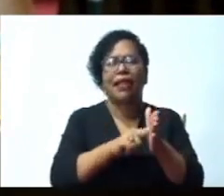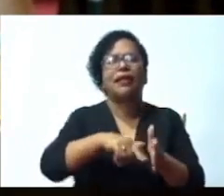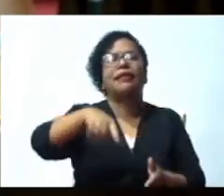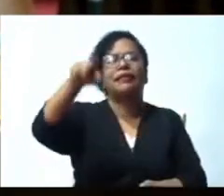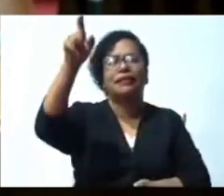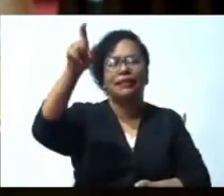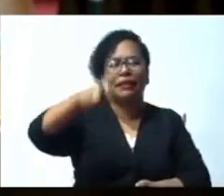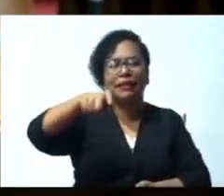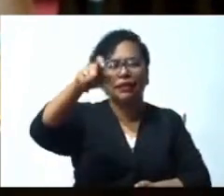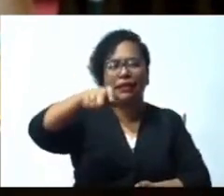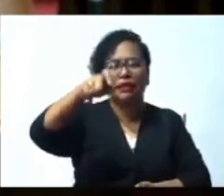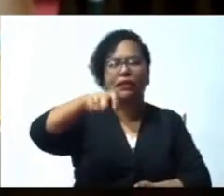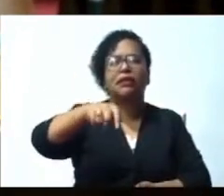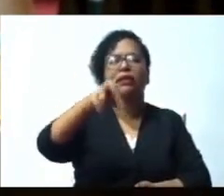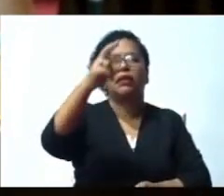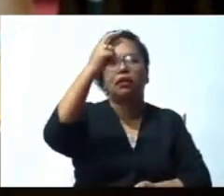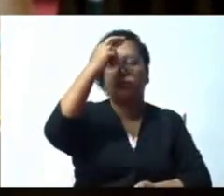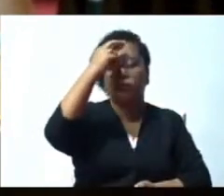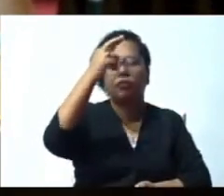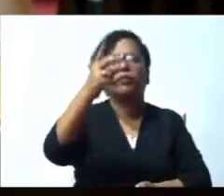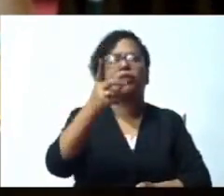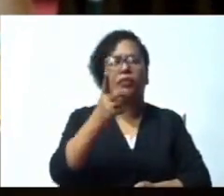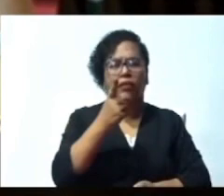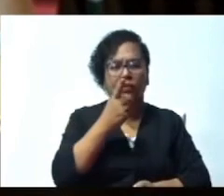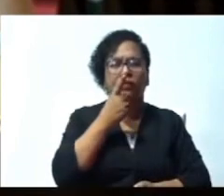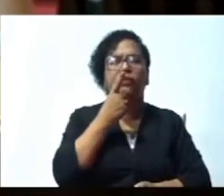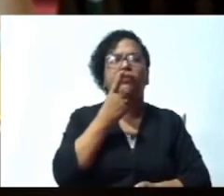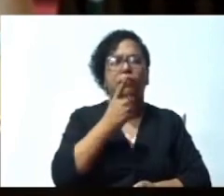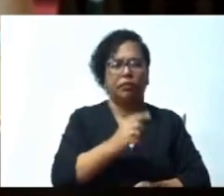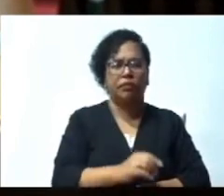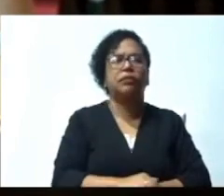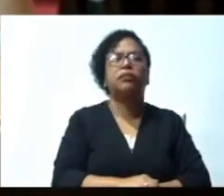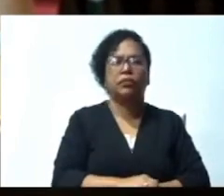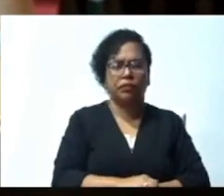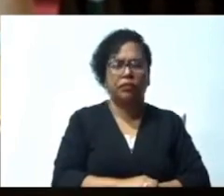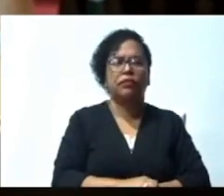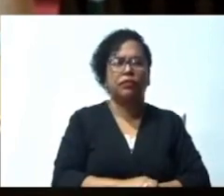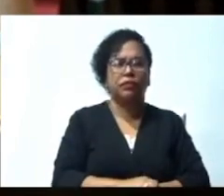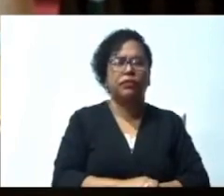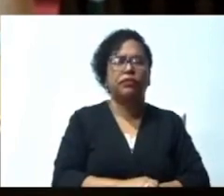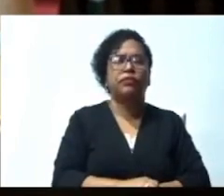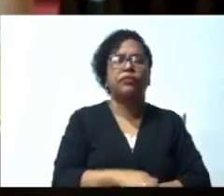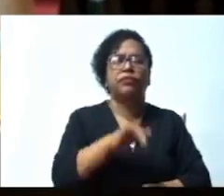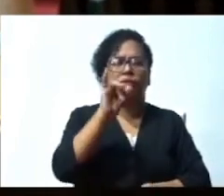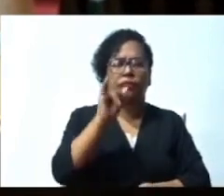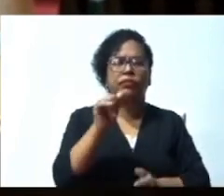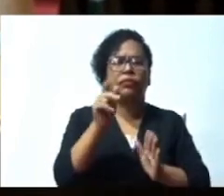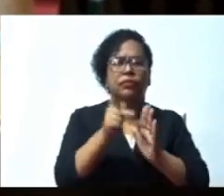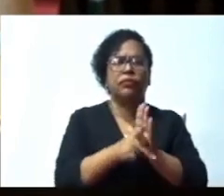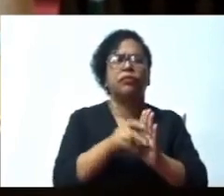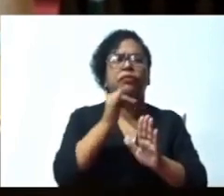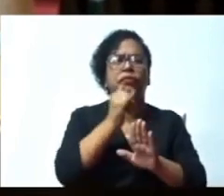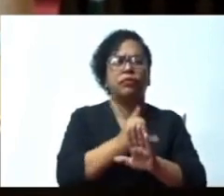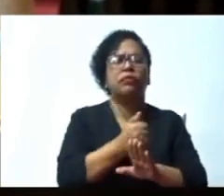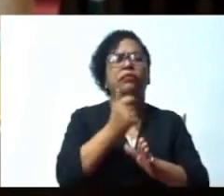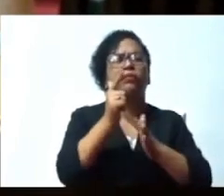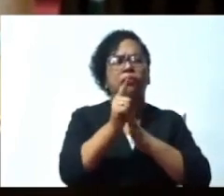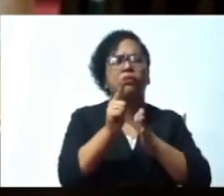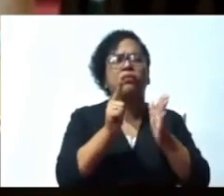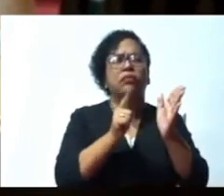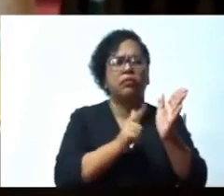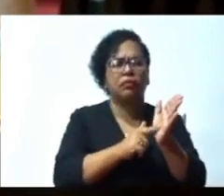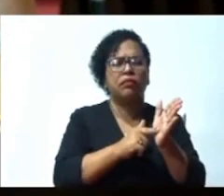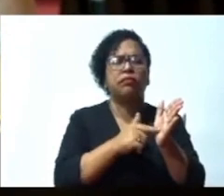la República Dominicana cuando hablamos de esta pieza legislativa estamos hablando de la ley